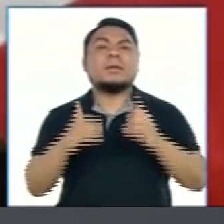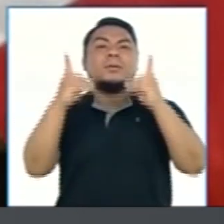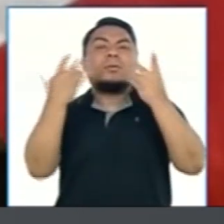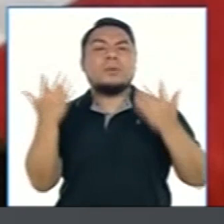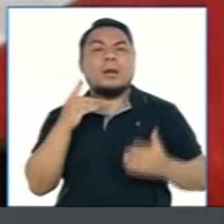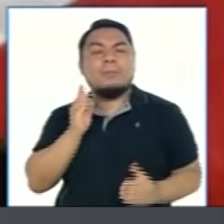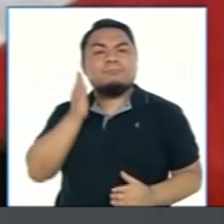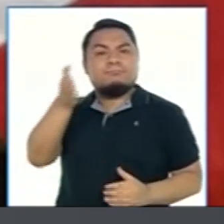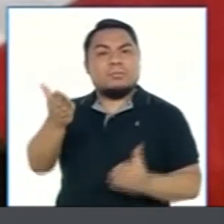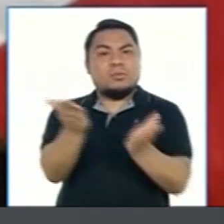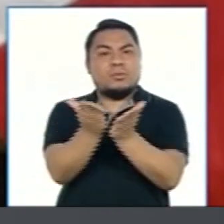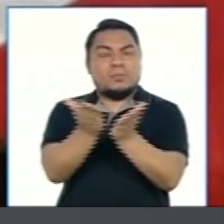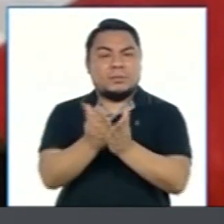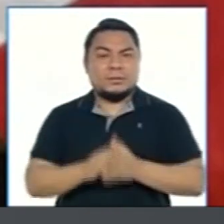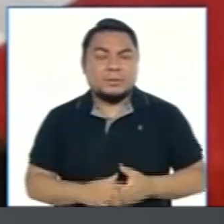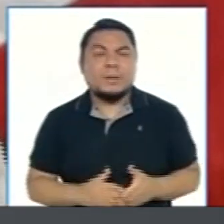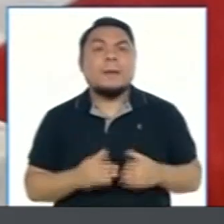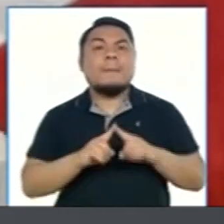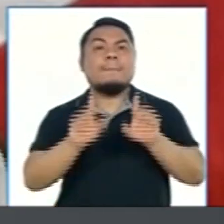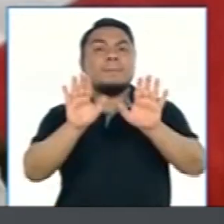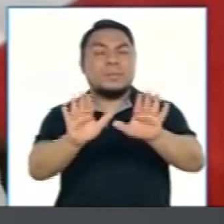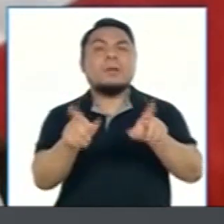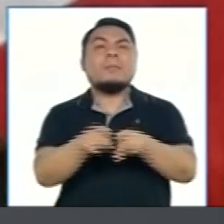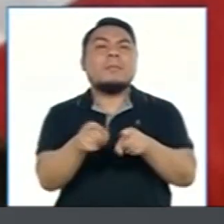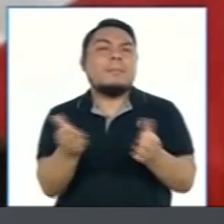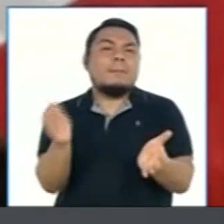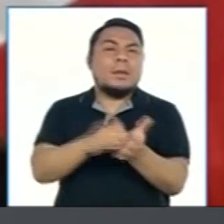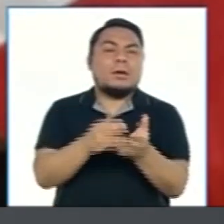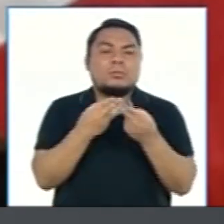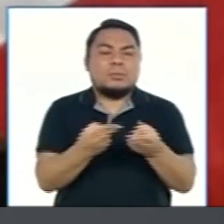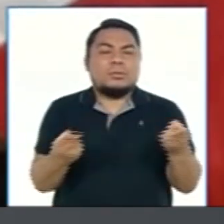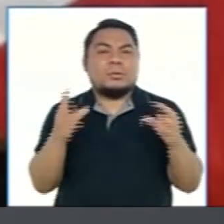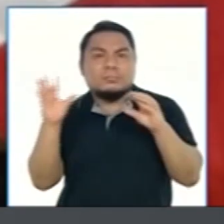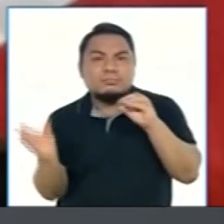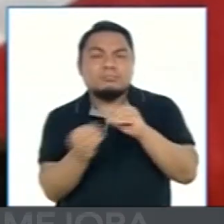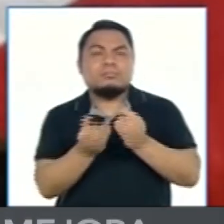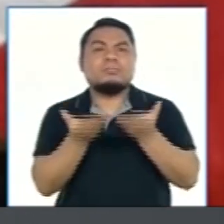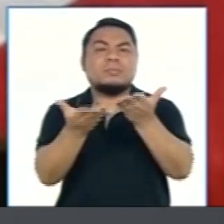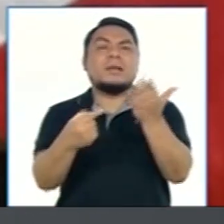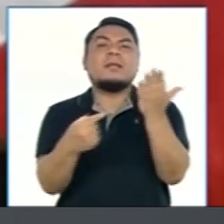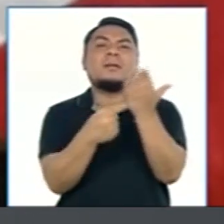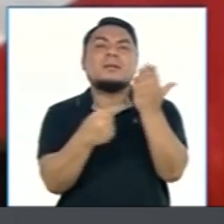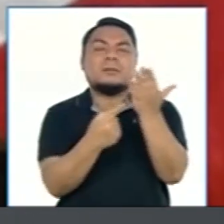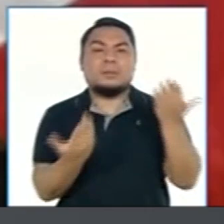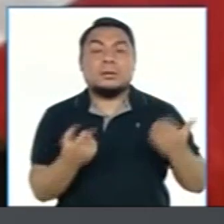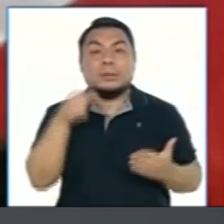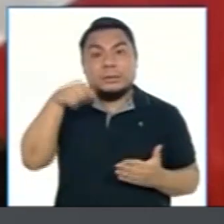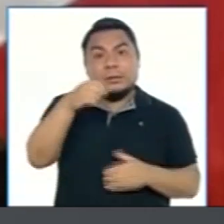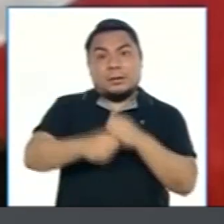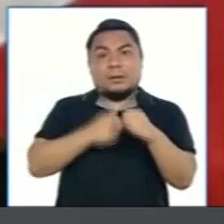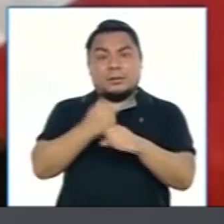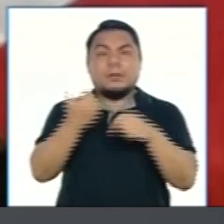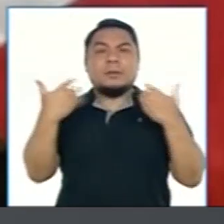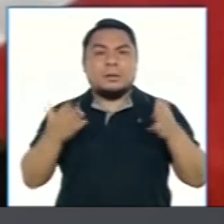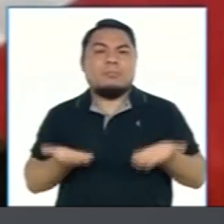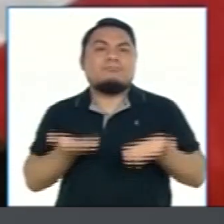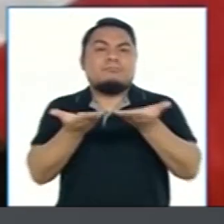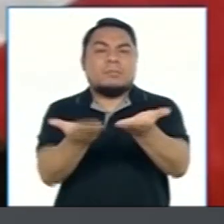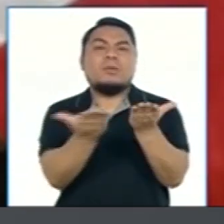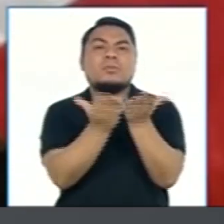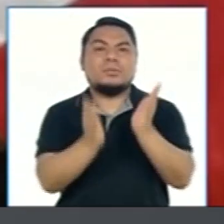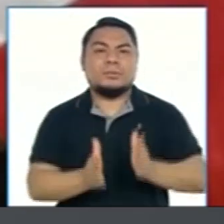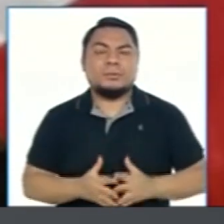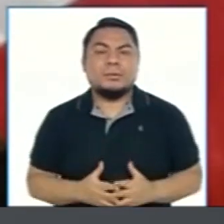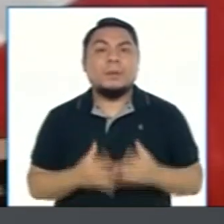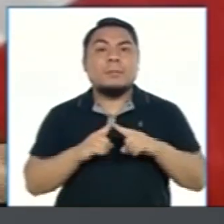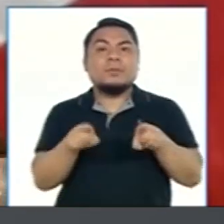educación presencial, pero con mayores herramientas tecnológicas que este año estamos entregando a los